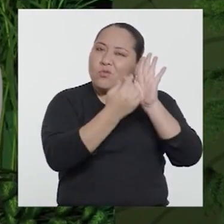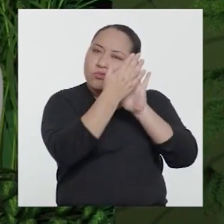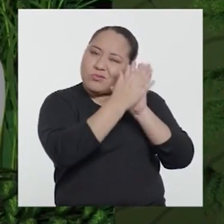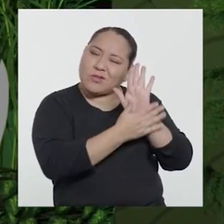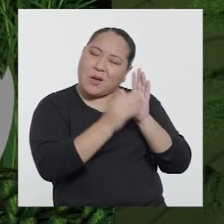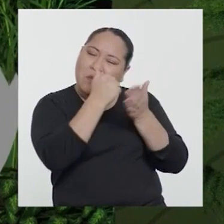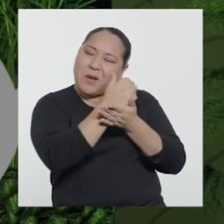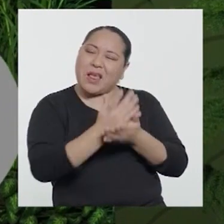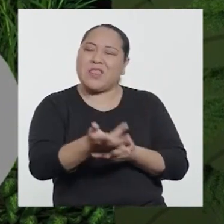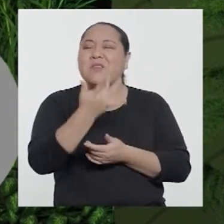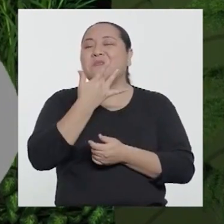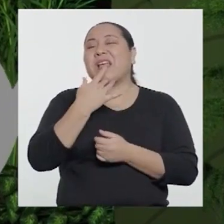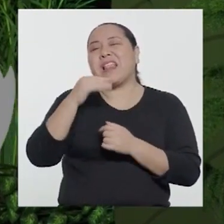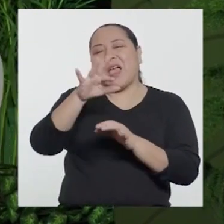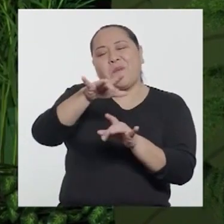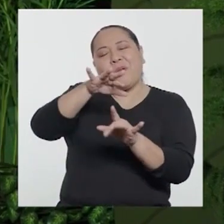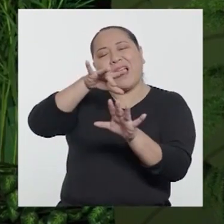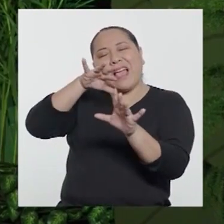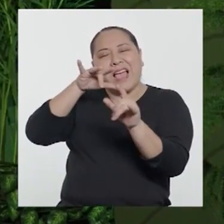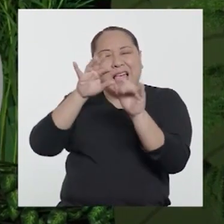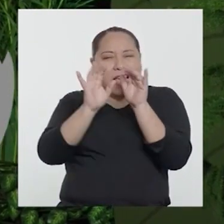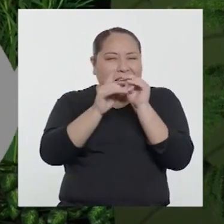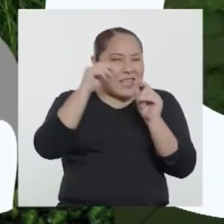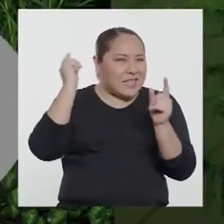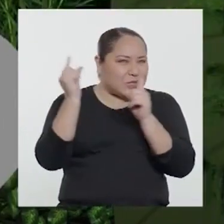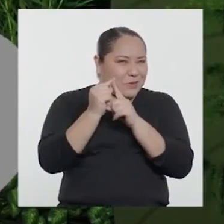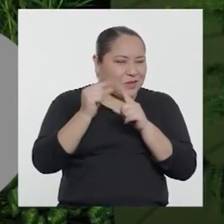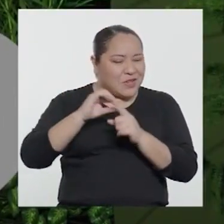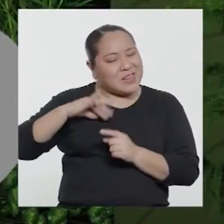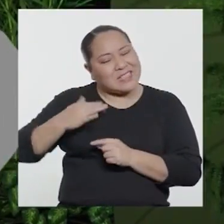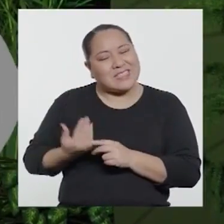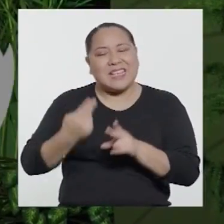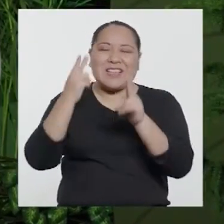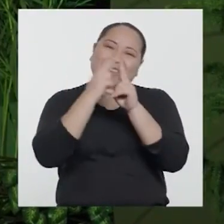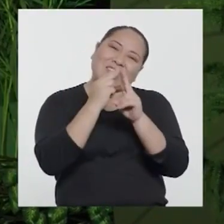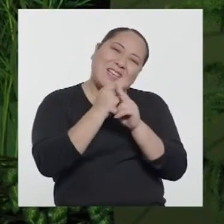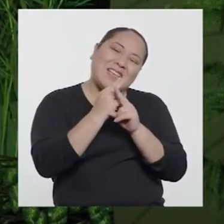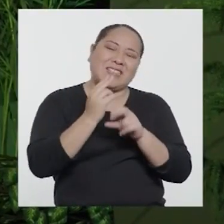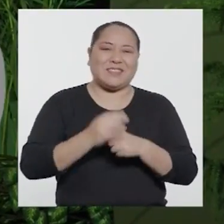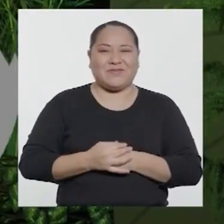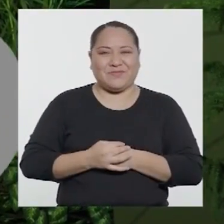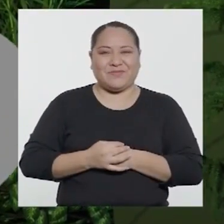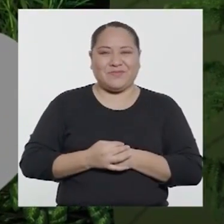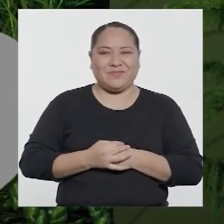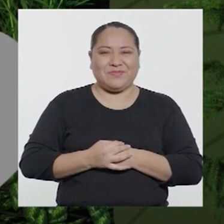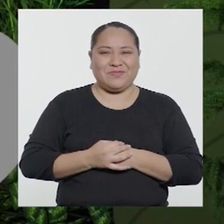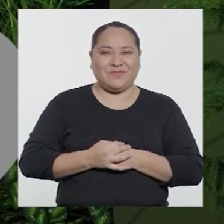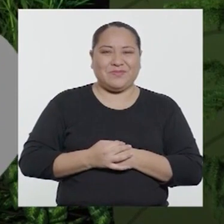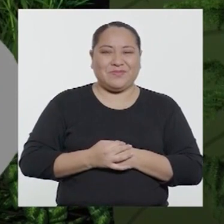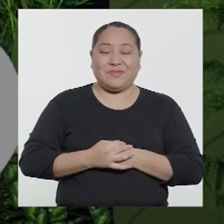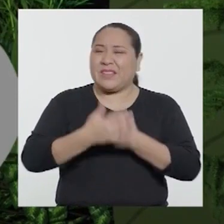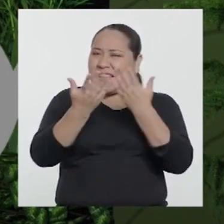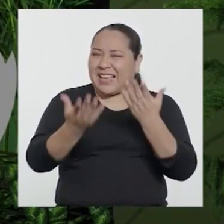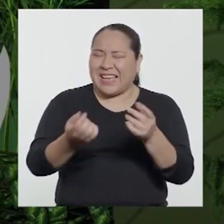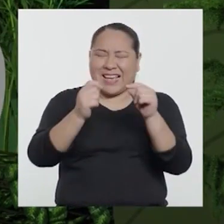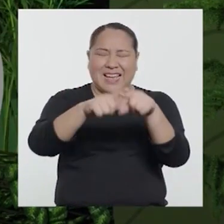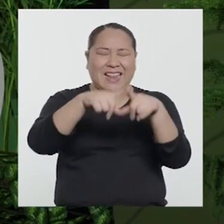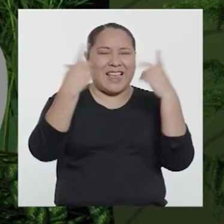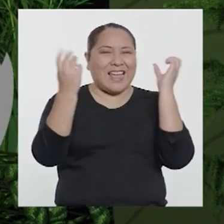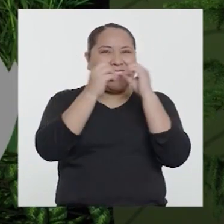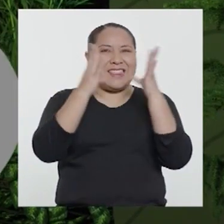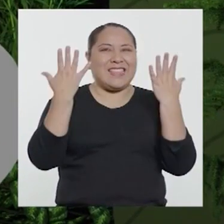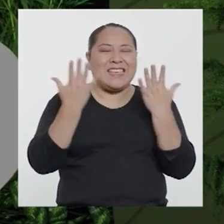segmento favorito, la magia de las palabras con la señora Vizcacha. ¡Qué gran día